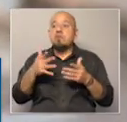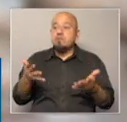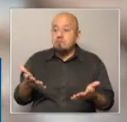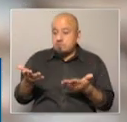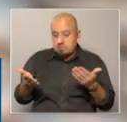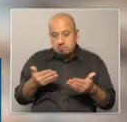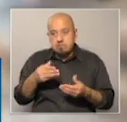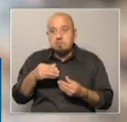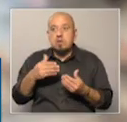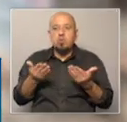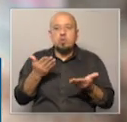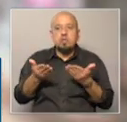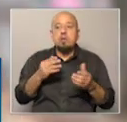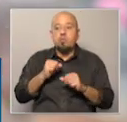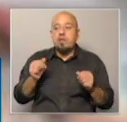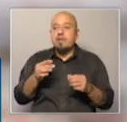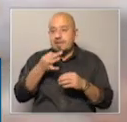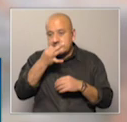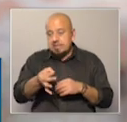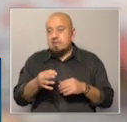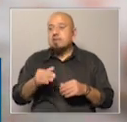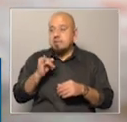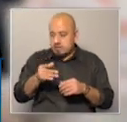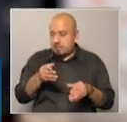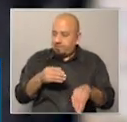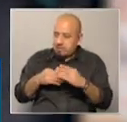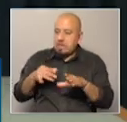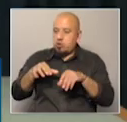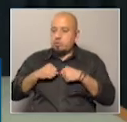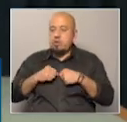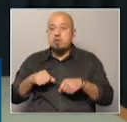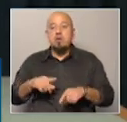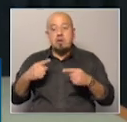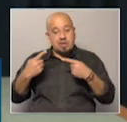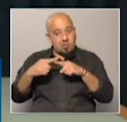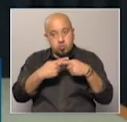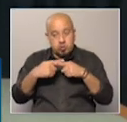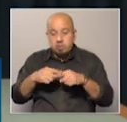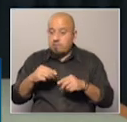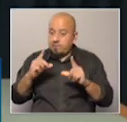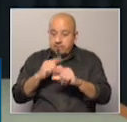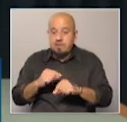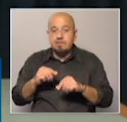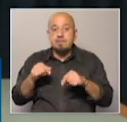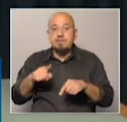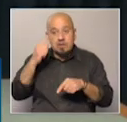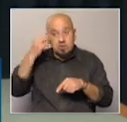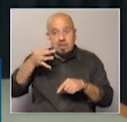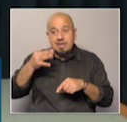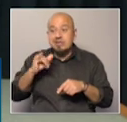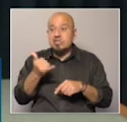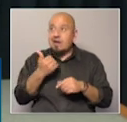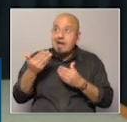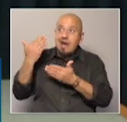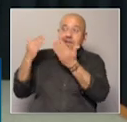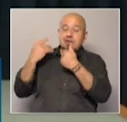familia, bueno, pueda decretar la adopción. Esto además, creo que se termina la discusión cuando advertimos que esto en realidad ya ocurría.